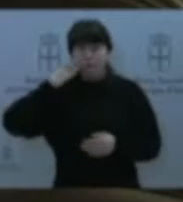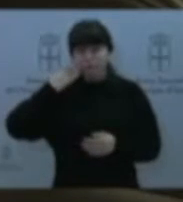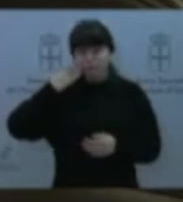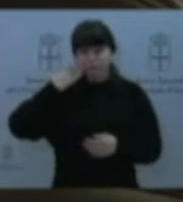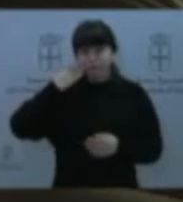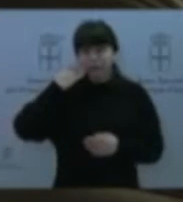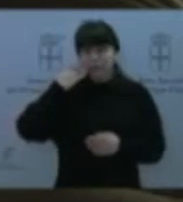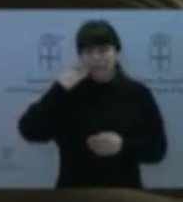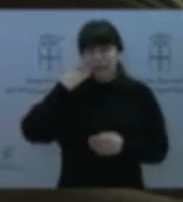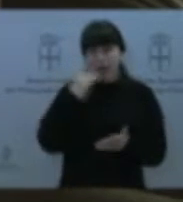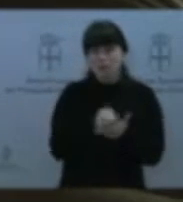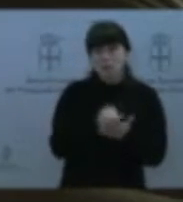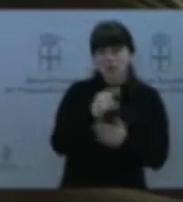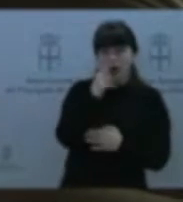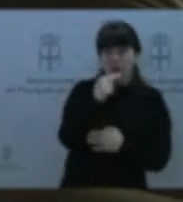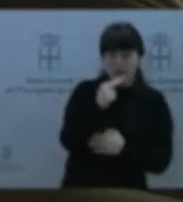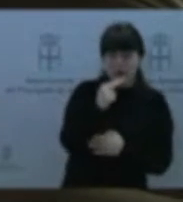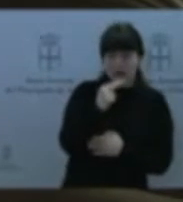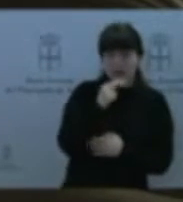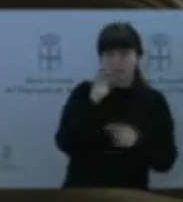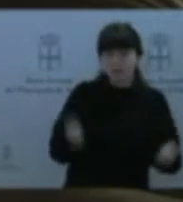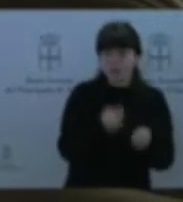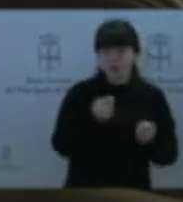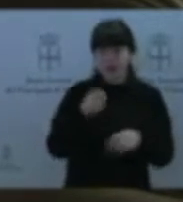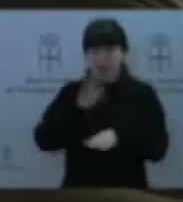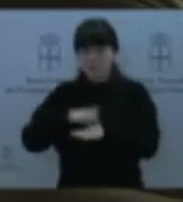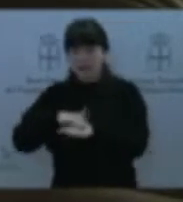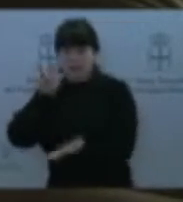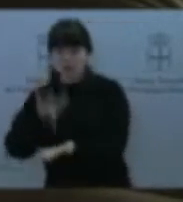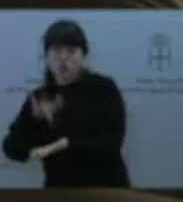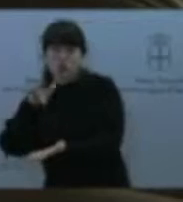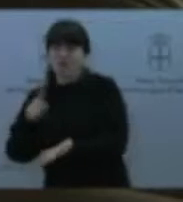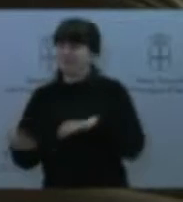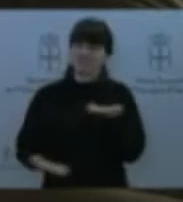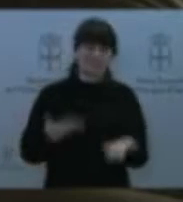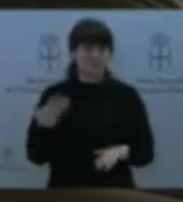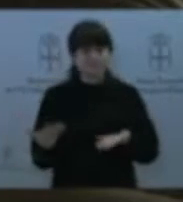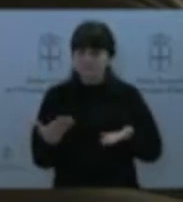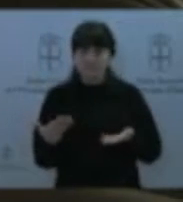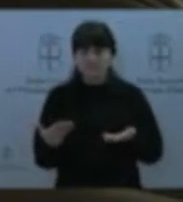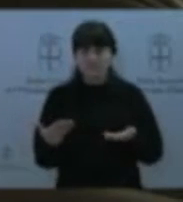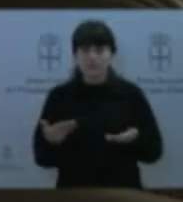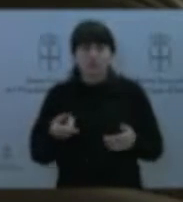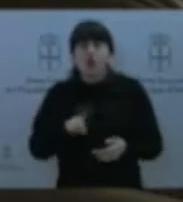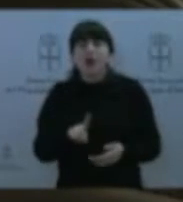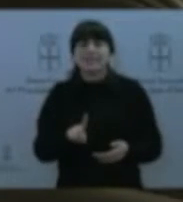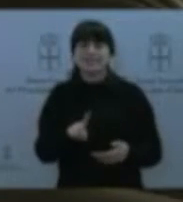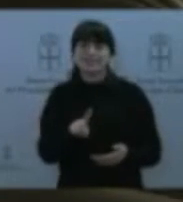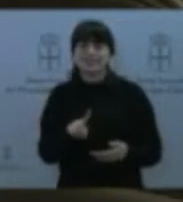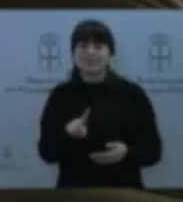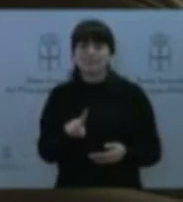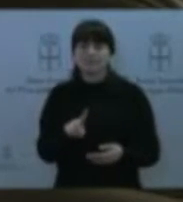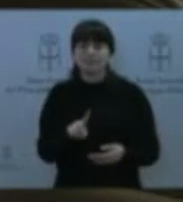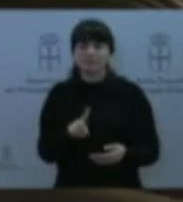Todo ello tendrá que coincidir conmigo que no responde para nada a lo que en general suele haber en las convocatorias